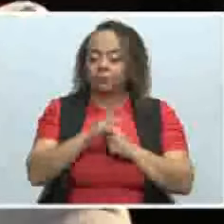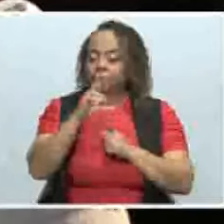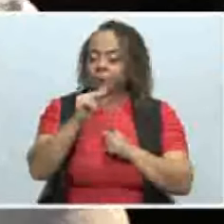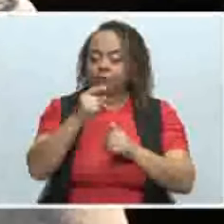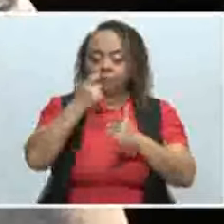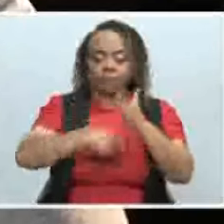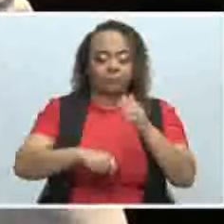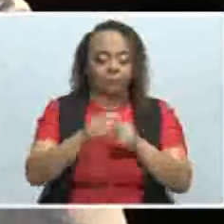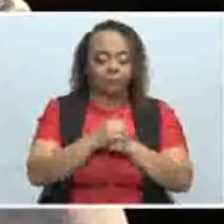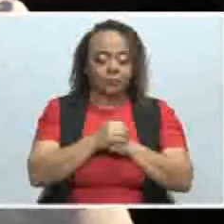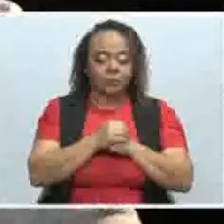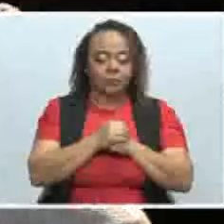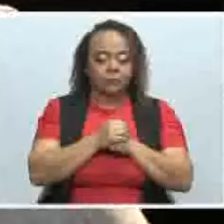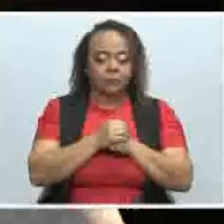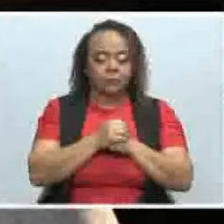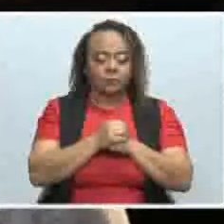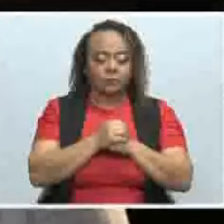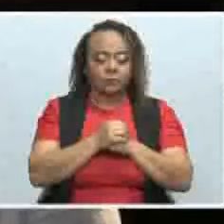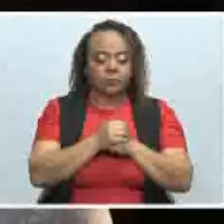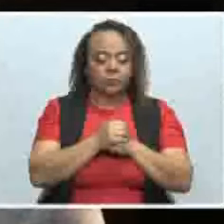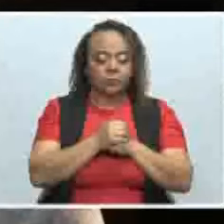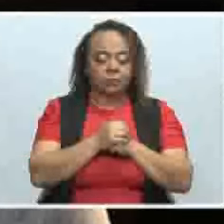tan fácil